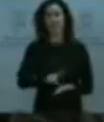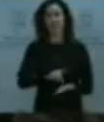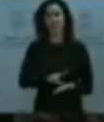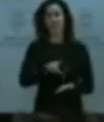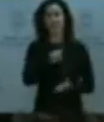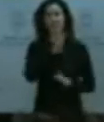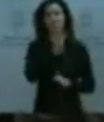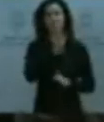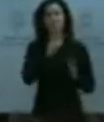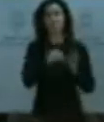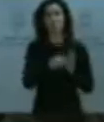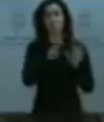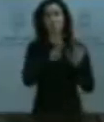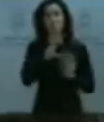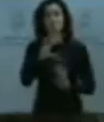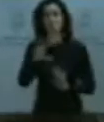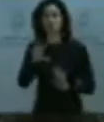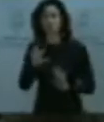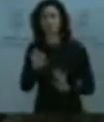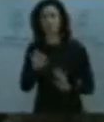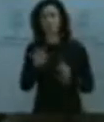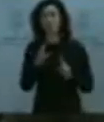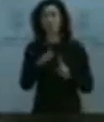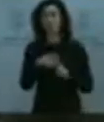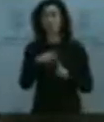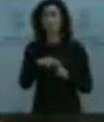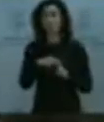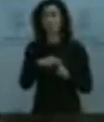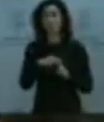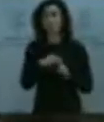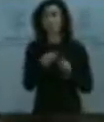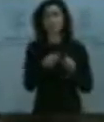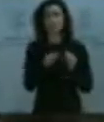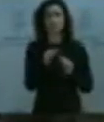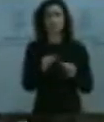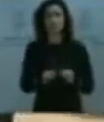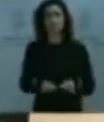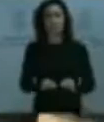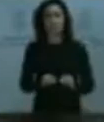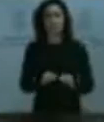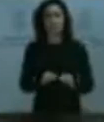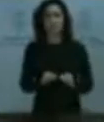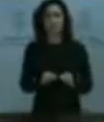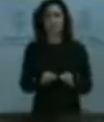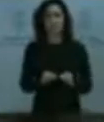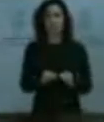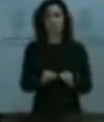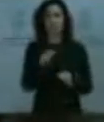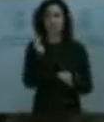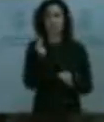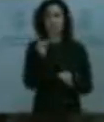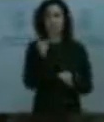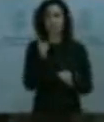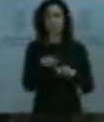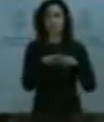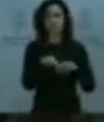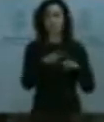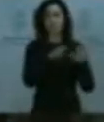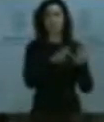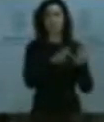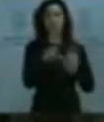2.850 facturas infladas por los socialistas asturianos, solo han revisado 958, que suman 6